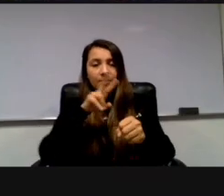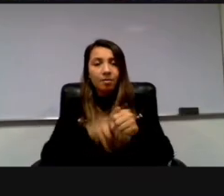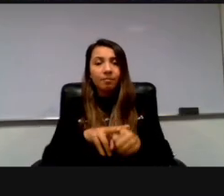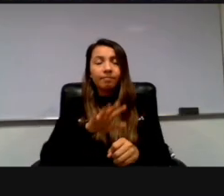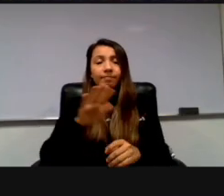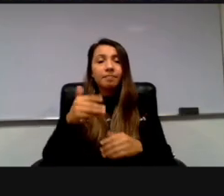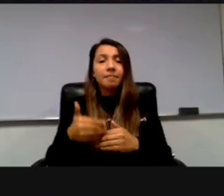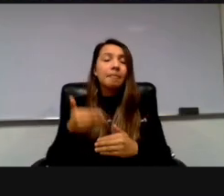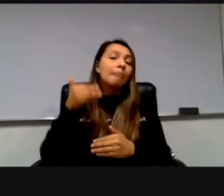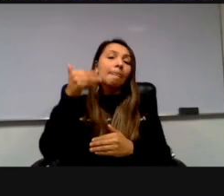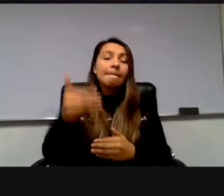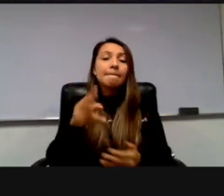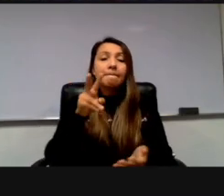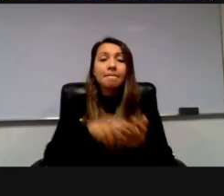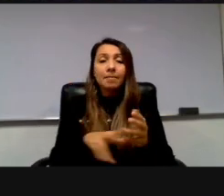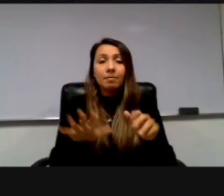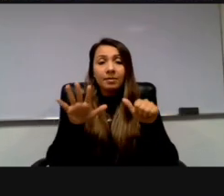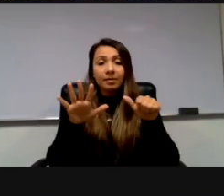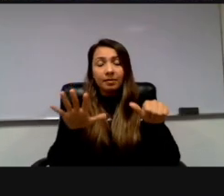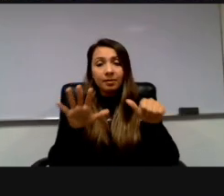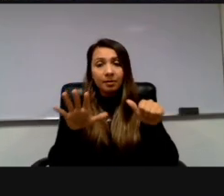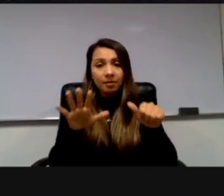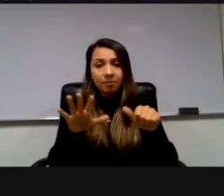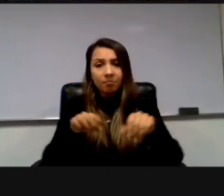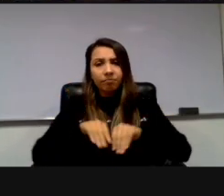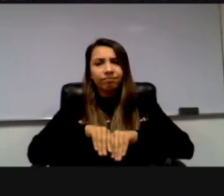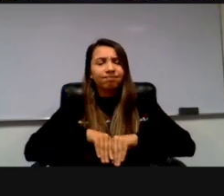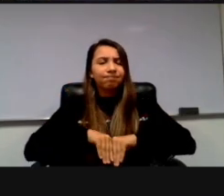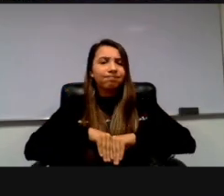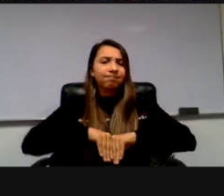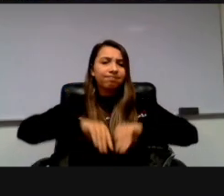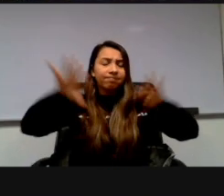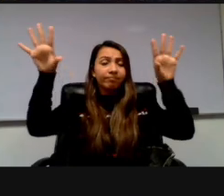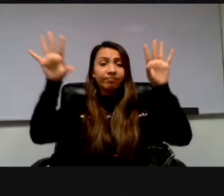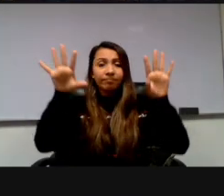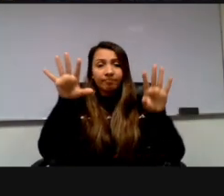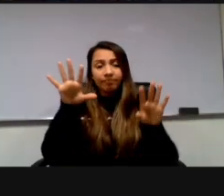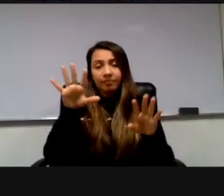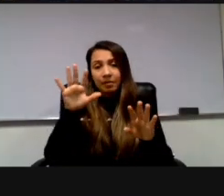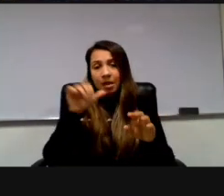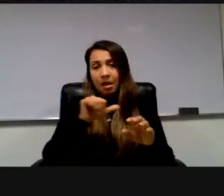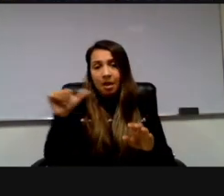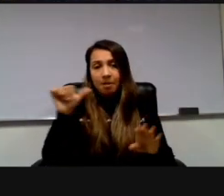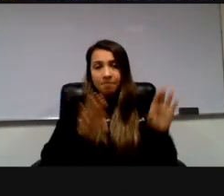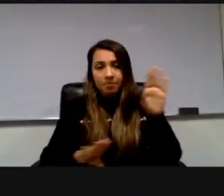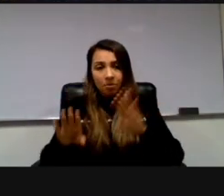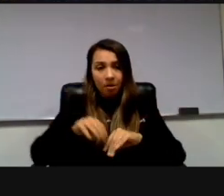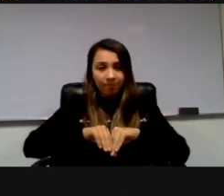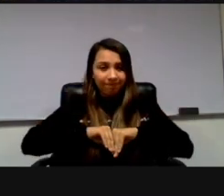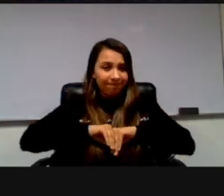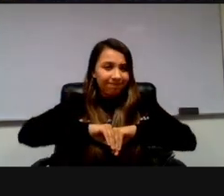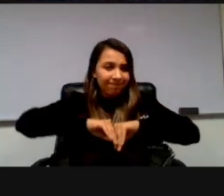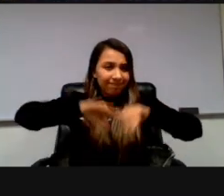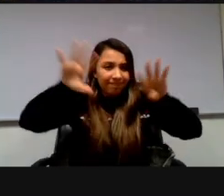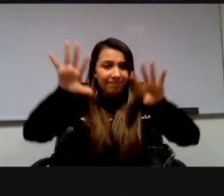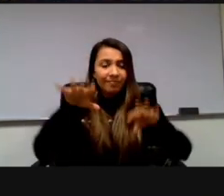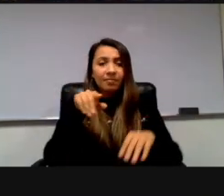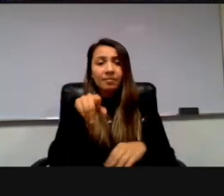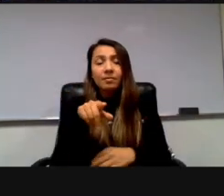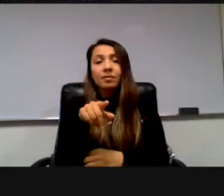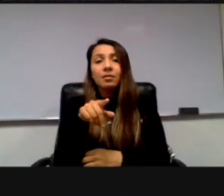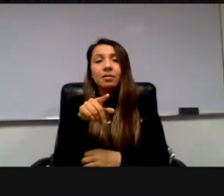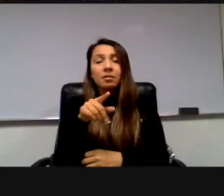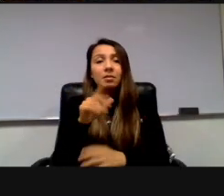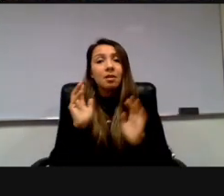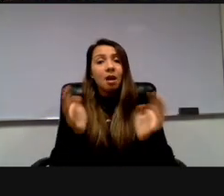el 2016 se publicó un artículo que fue súper sonado en el campo, en donde sugirieron que habían